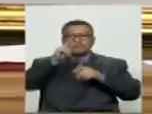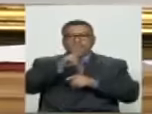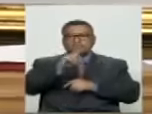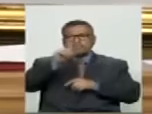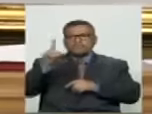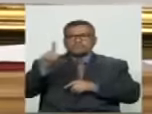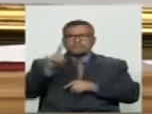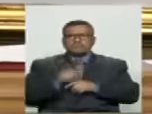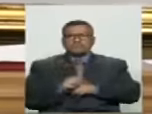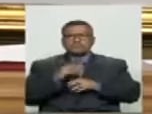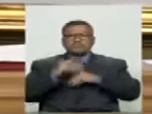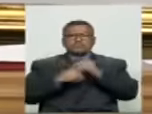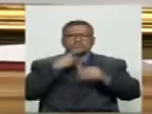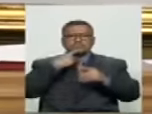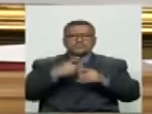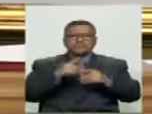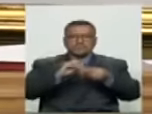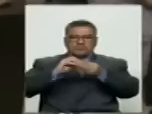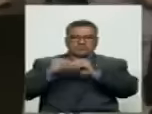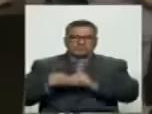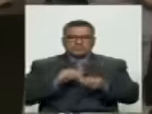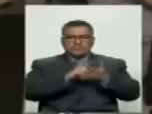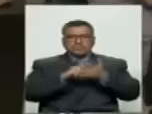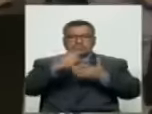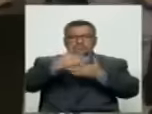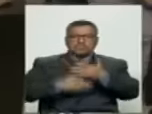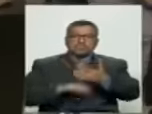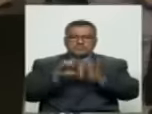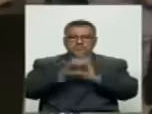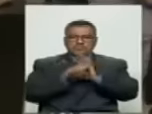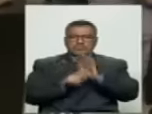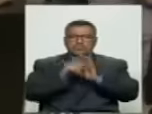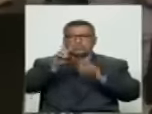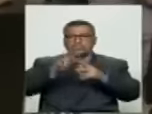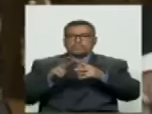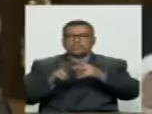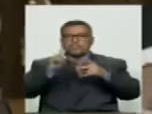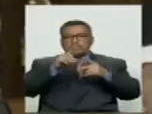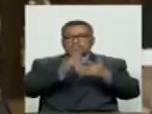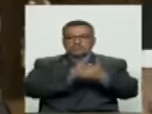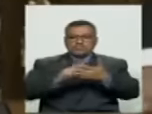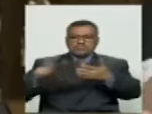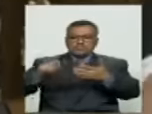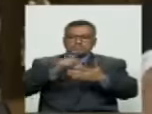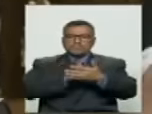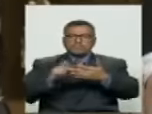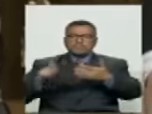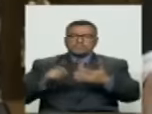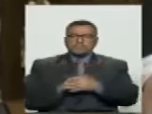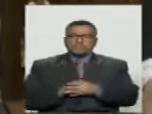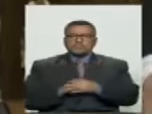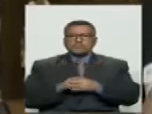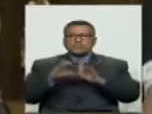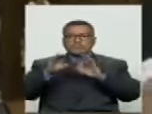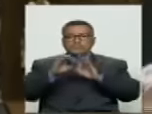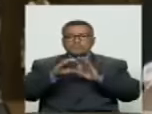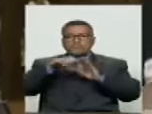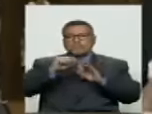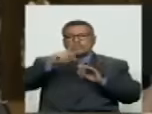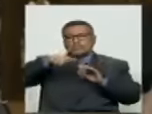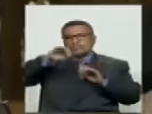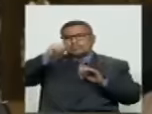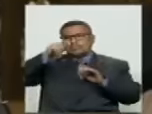Vigésimo primero. Se sugiere aprobar con modificación la denominación del capítulo 2, quedando redactado en los siguientes términos.